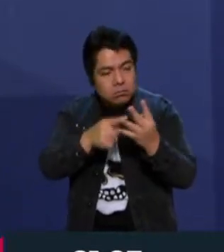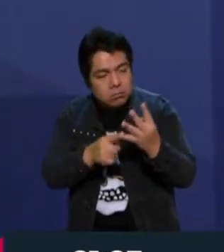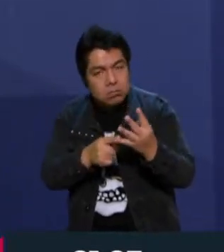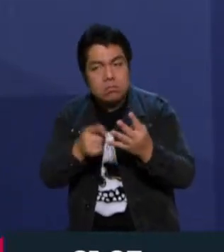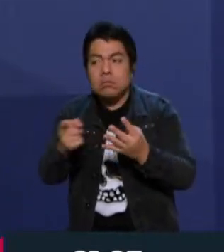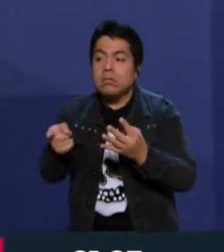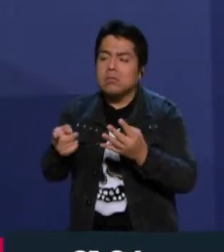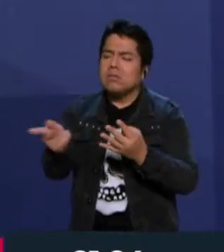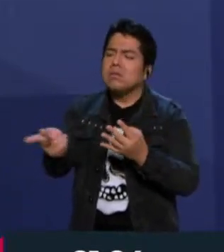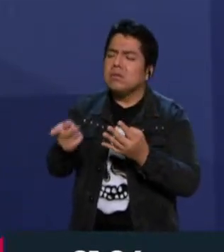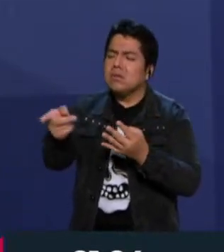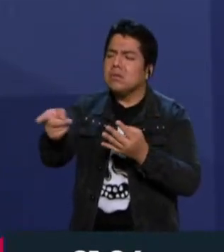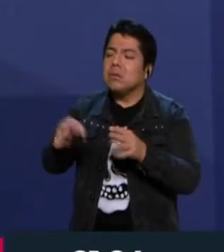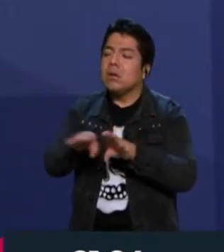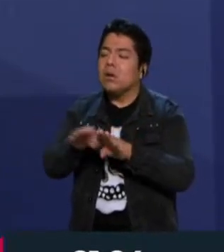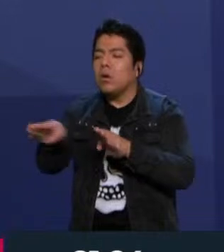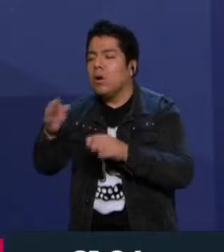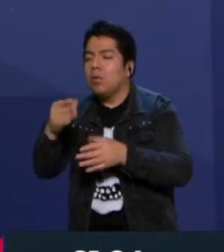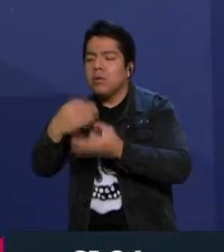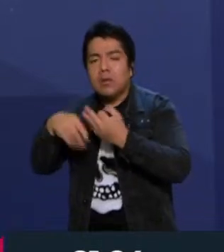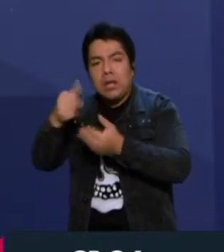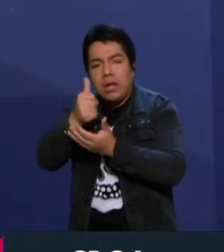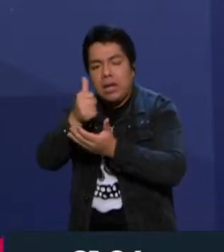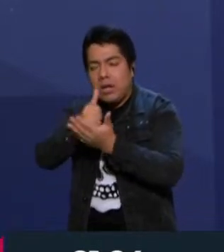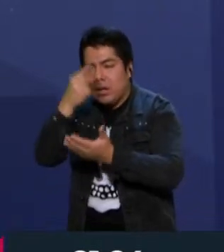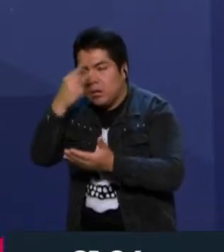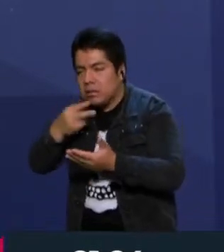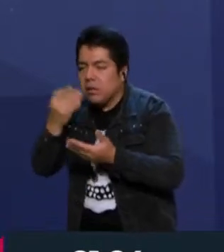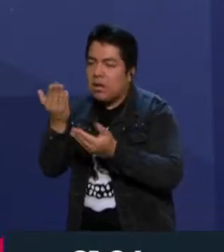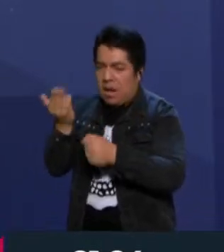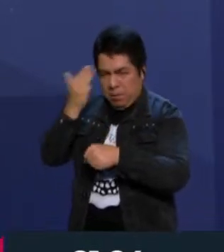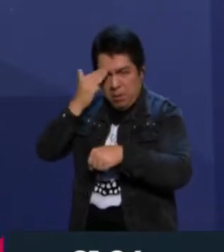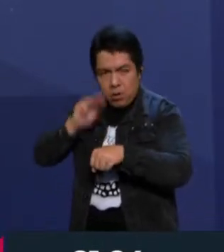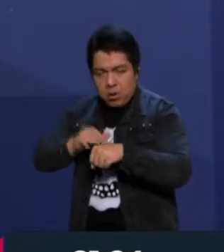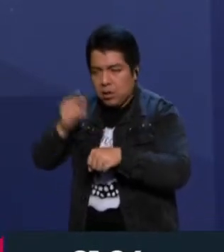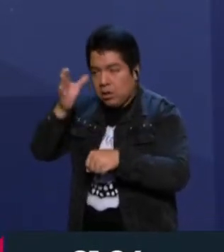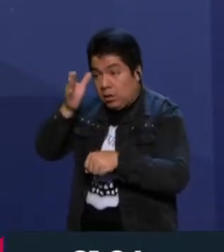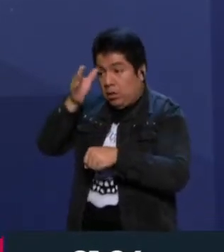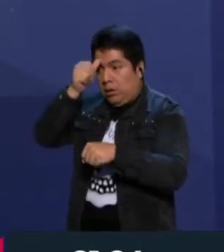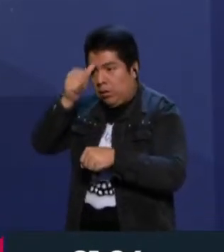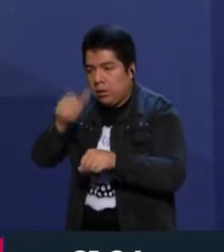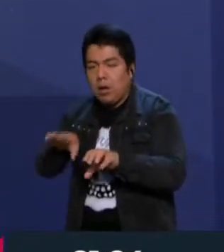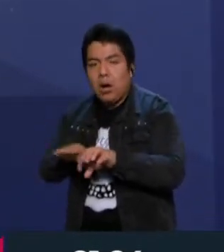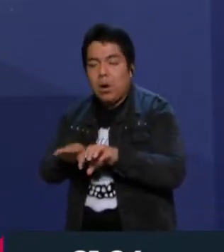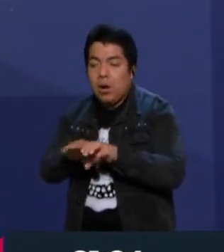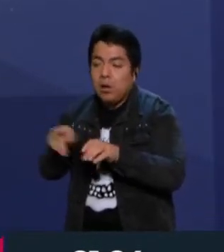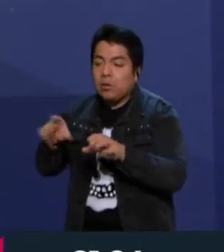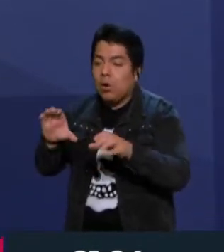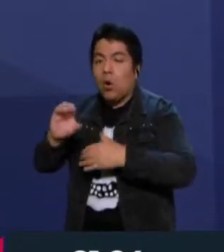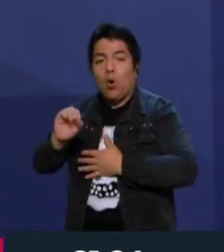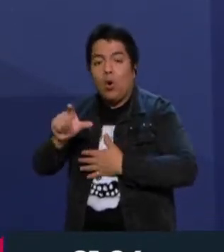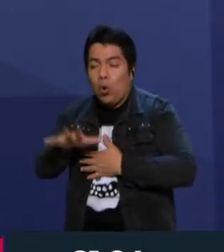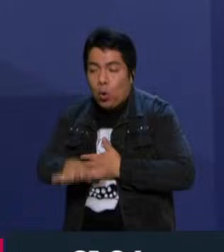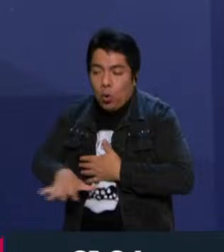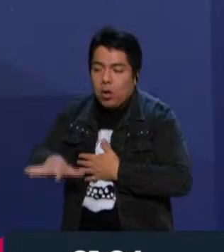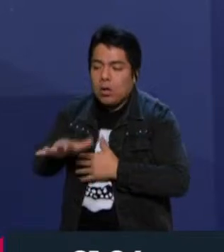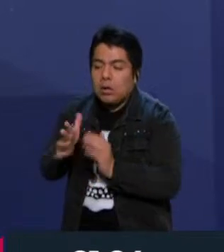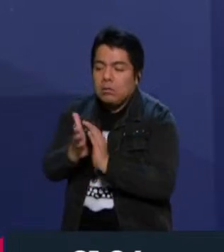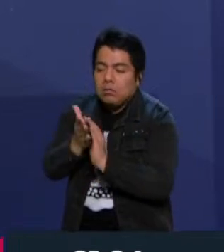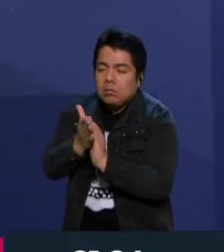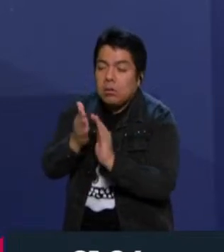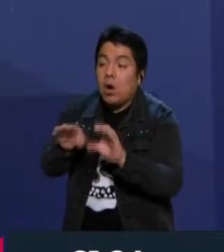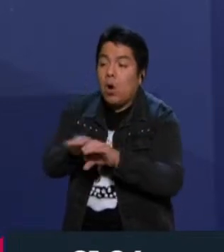han construido su memoria de la Ciudad de México, qué recuerdan de la Ciudad de México, cómo se construyó su colonia, su barrio,